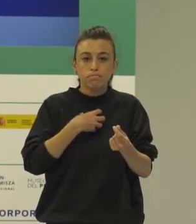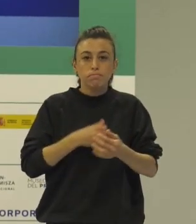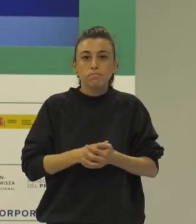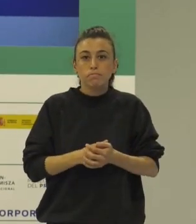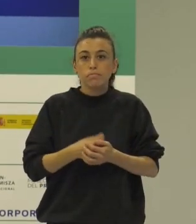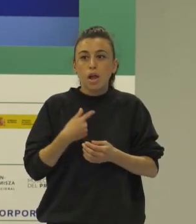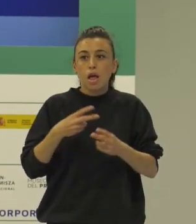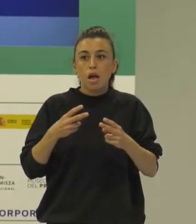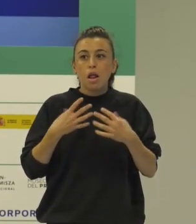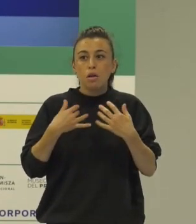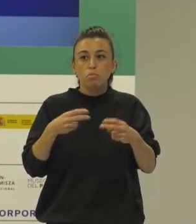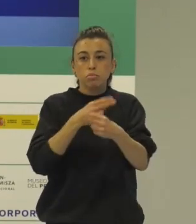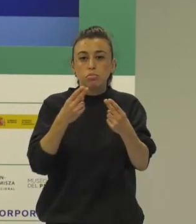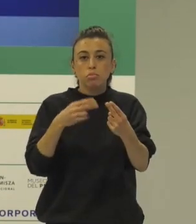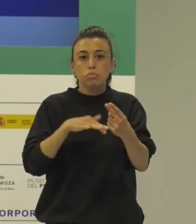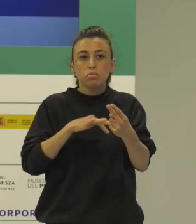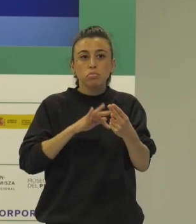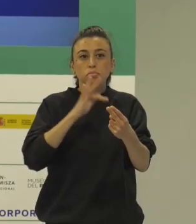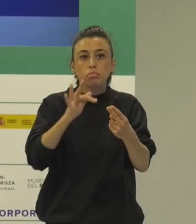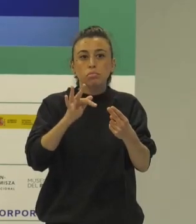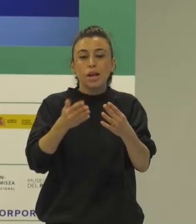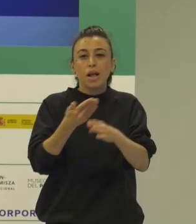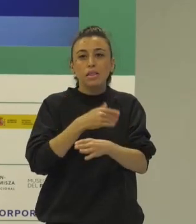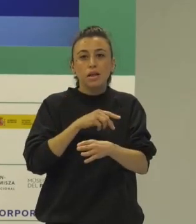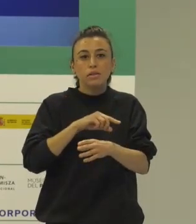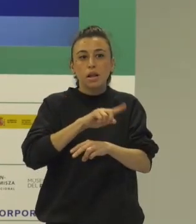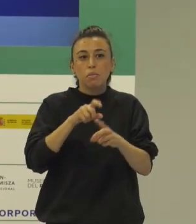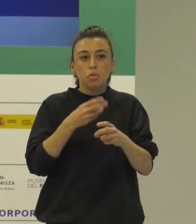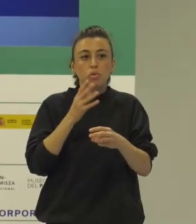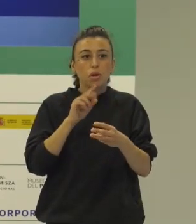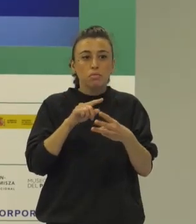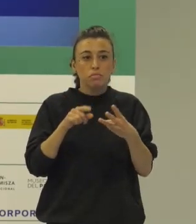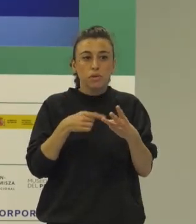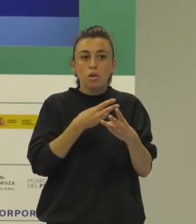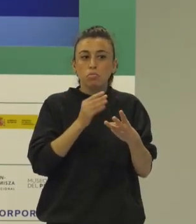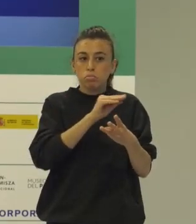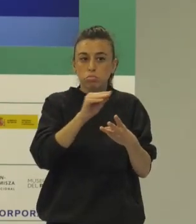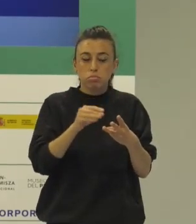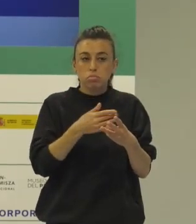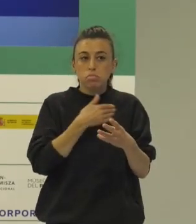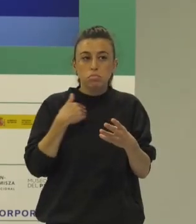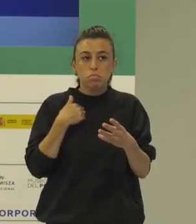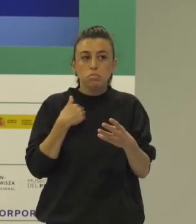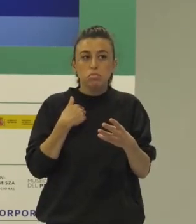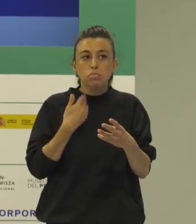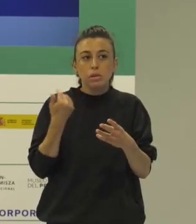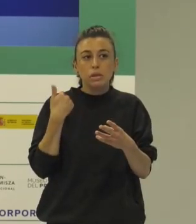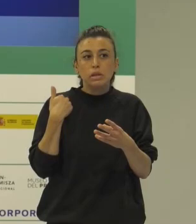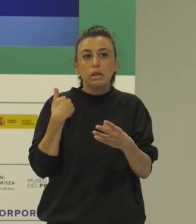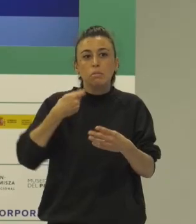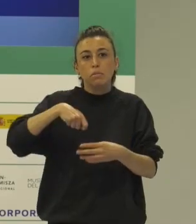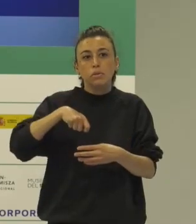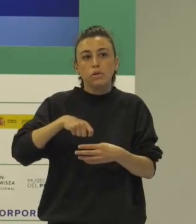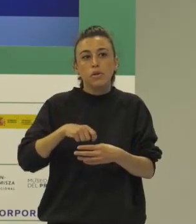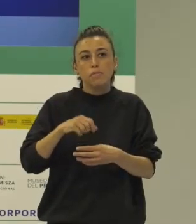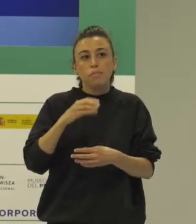público, esta pregunta es para los tres. Hace unos días, el presidente de Costa Rica, por cierto, Costa Rica, ha caído 15 puestos en el